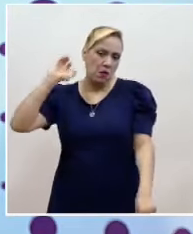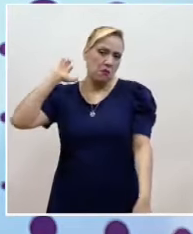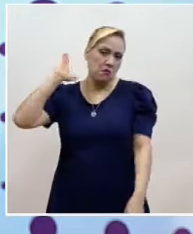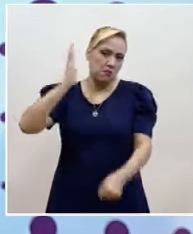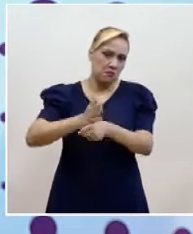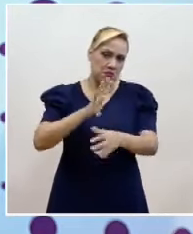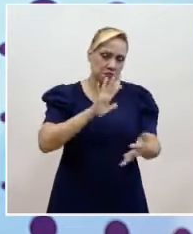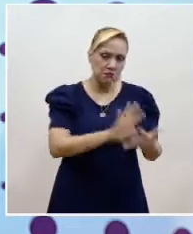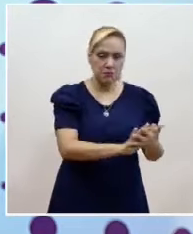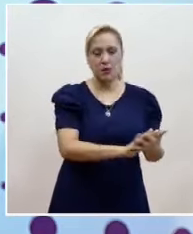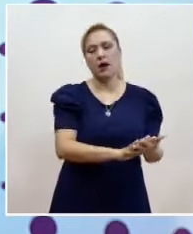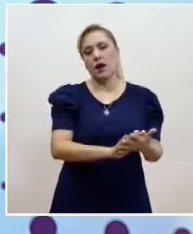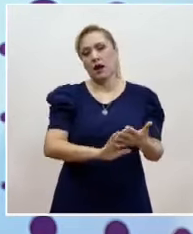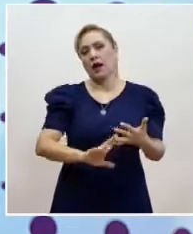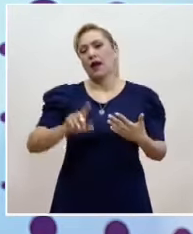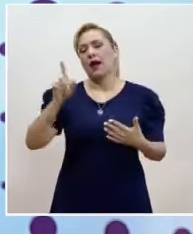Chile,